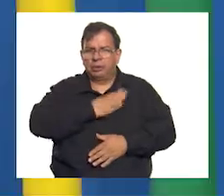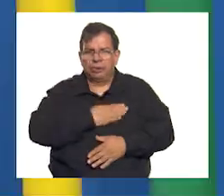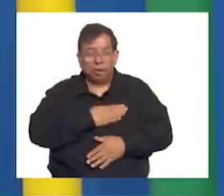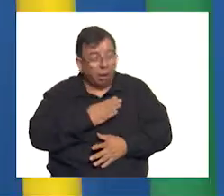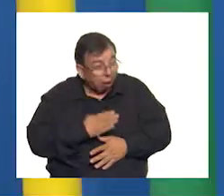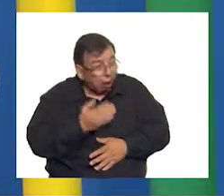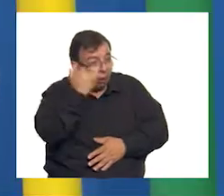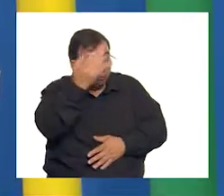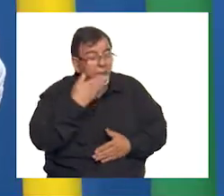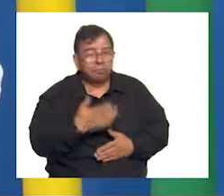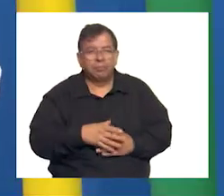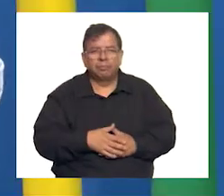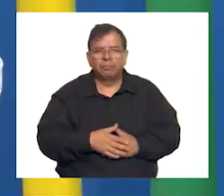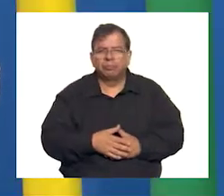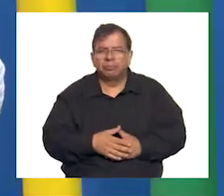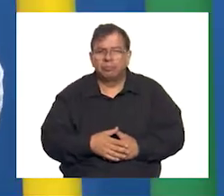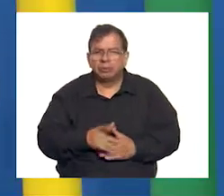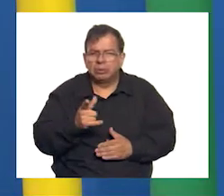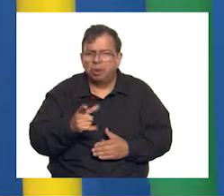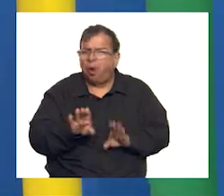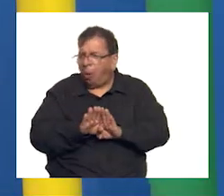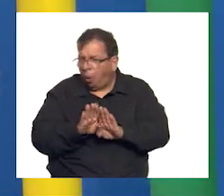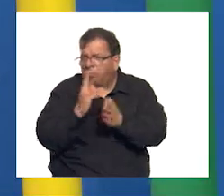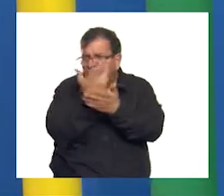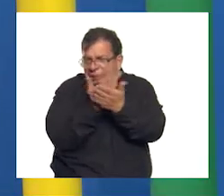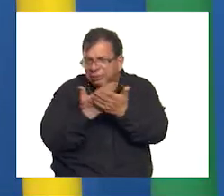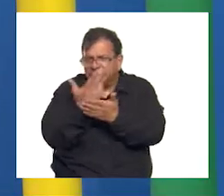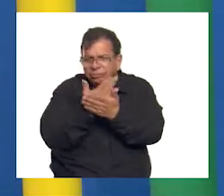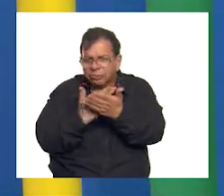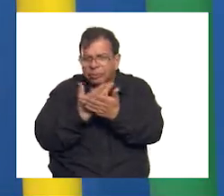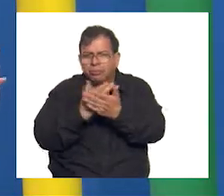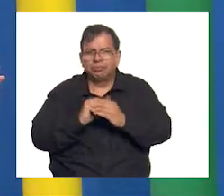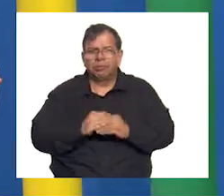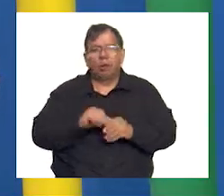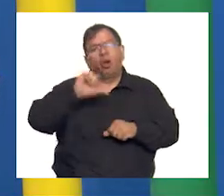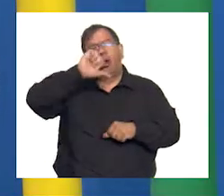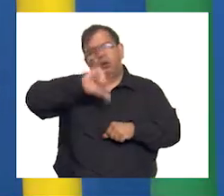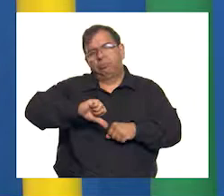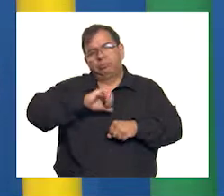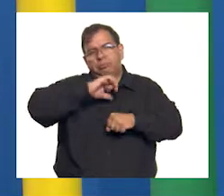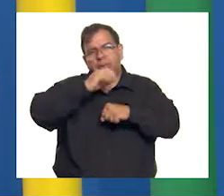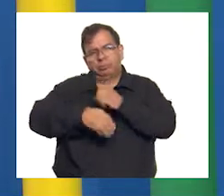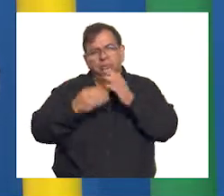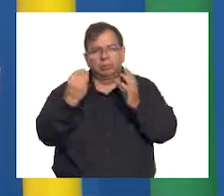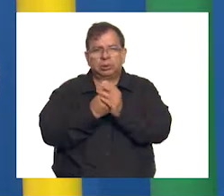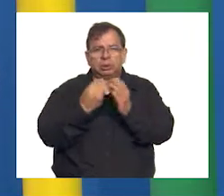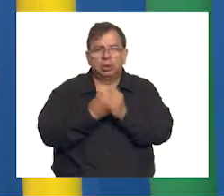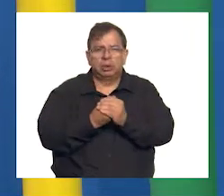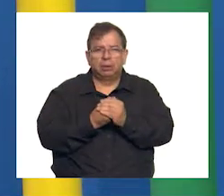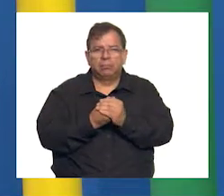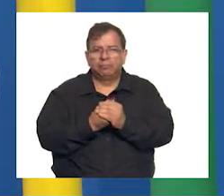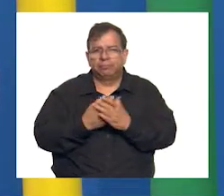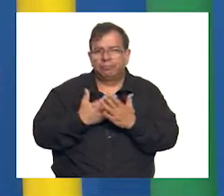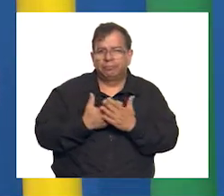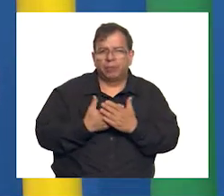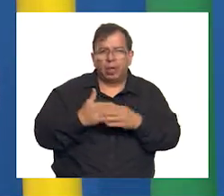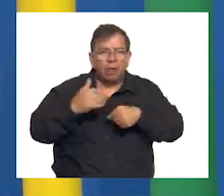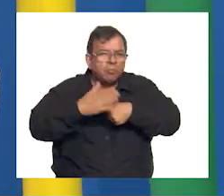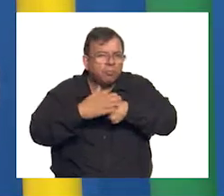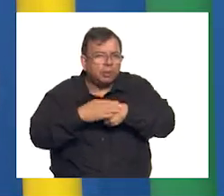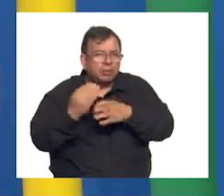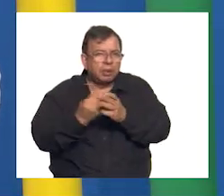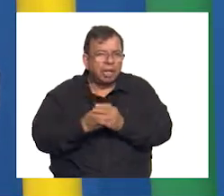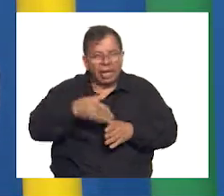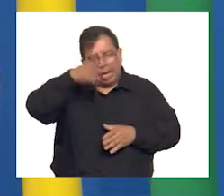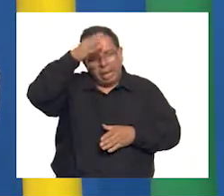idea. Incluso si pueden, dibújenla en una hoja. Y bueno, por hoy hemos llegado al final de nuestra clase. Los esperamos en la próxima clase